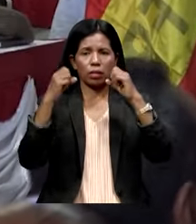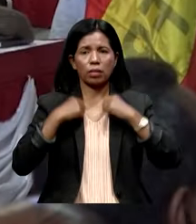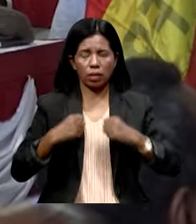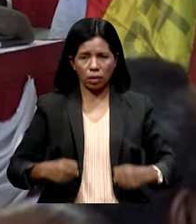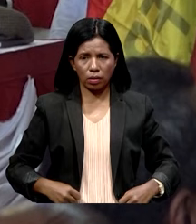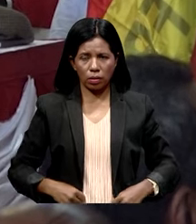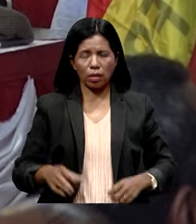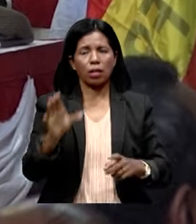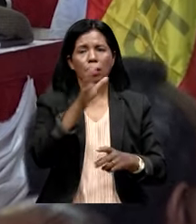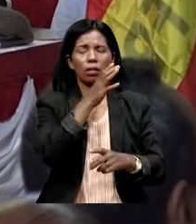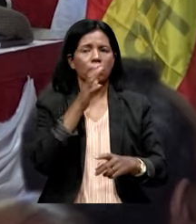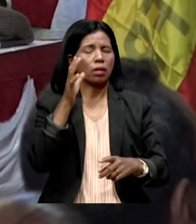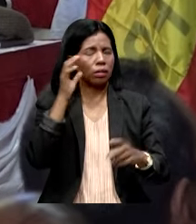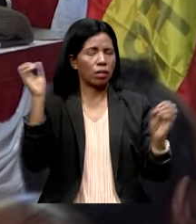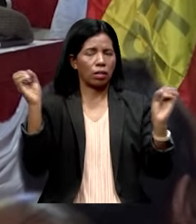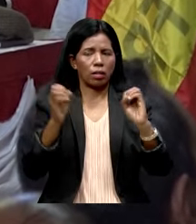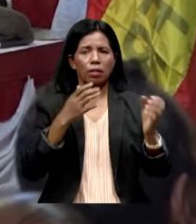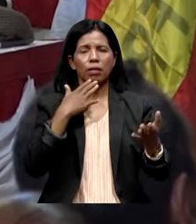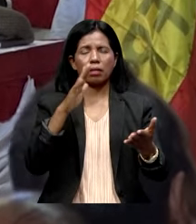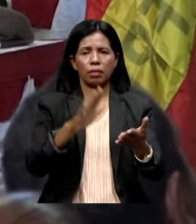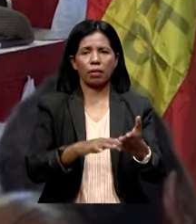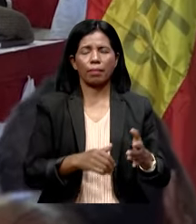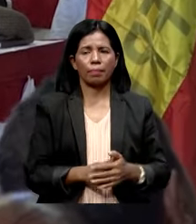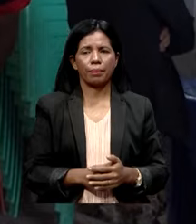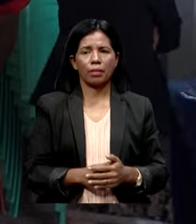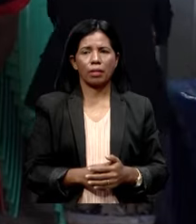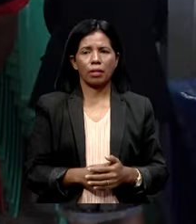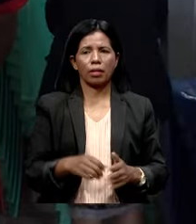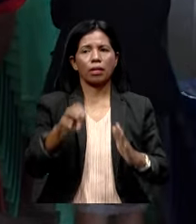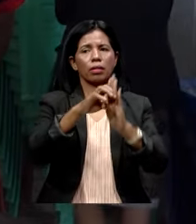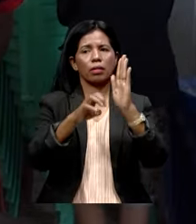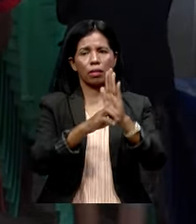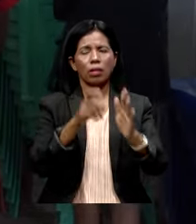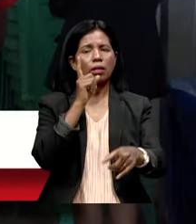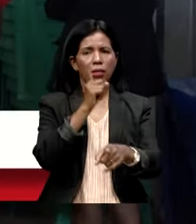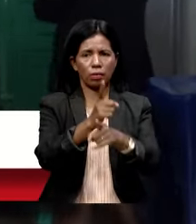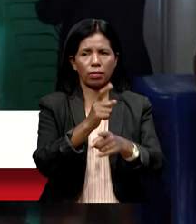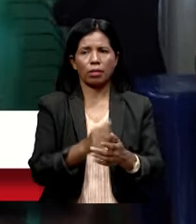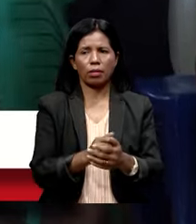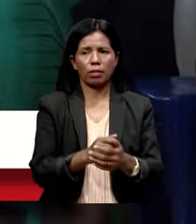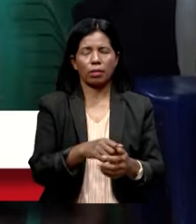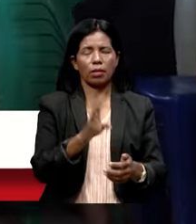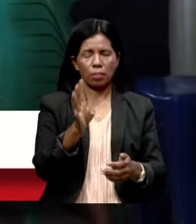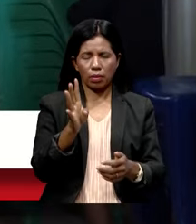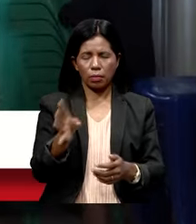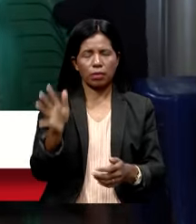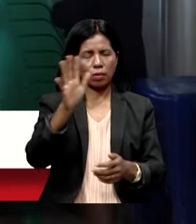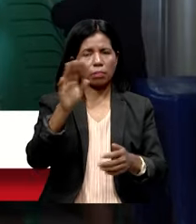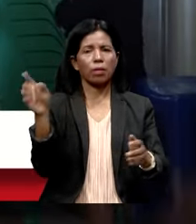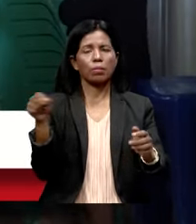no agricultura, la funciona. É estatística, mas que é do futuro e los doni. 40% mas que é